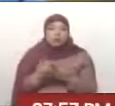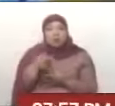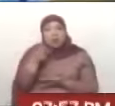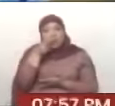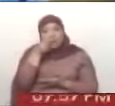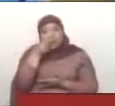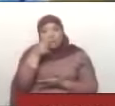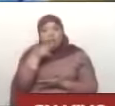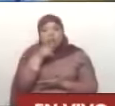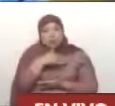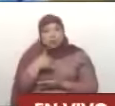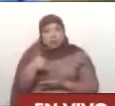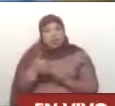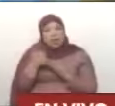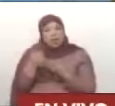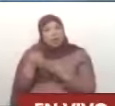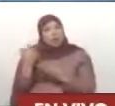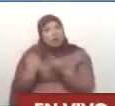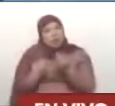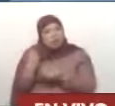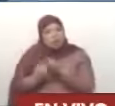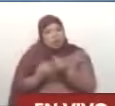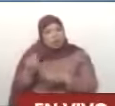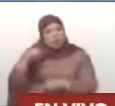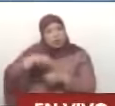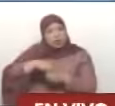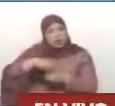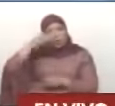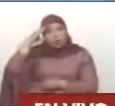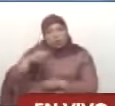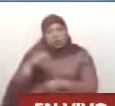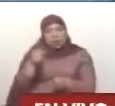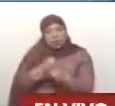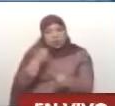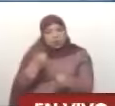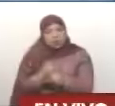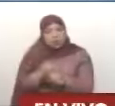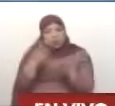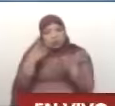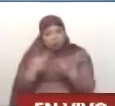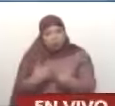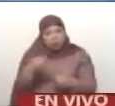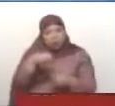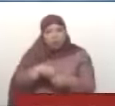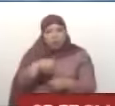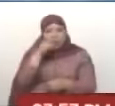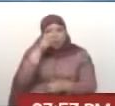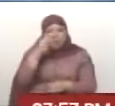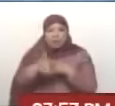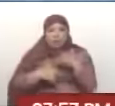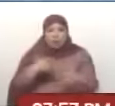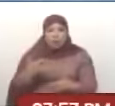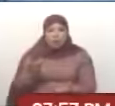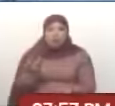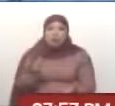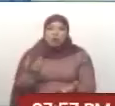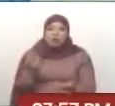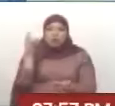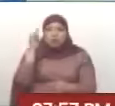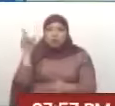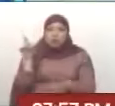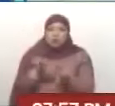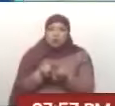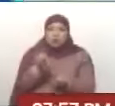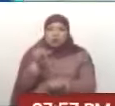Nicolás, ayúdame a construir un ejército. Inclusive empezamos a trabajar cuántos hombres entrenar, de qué manera. Y un día se